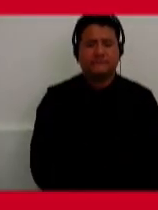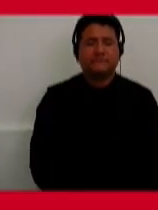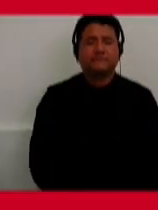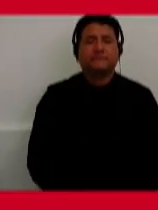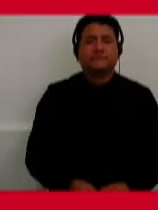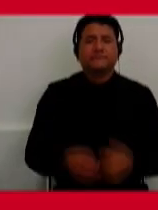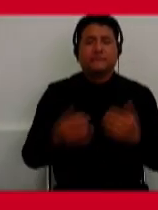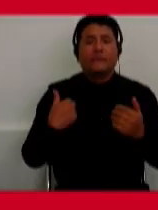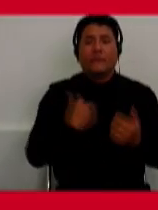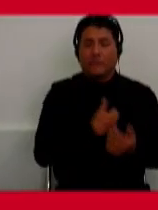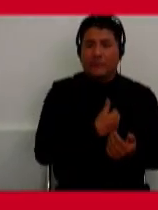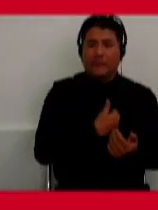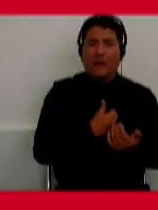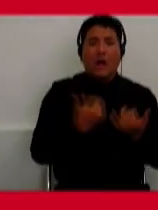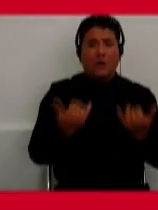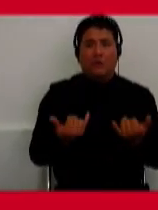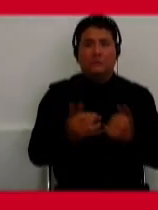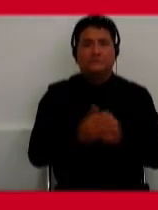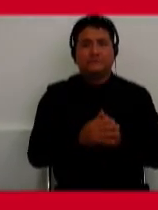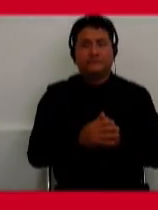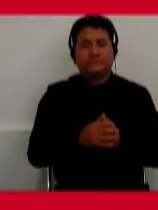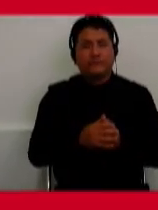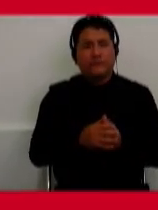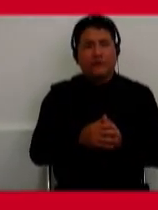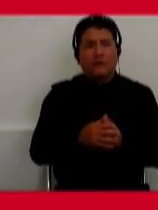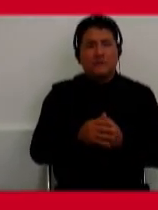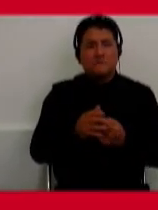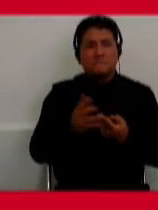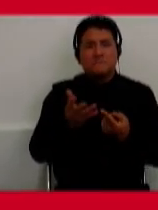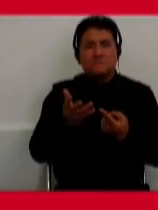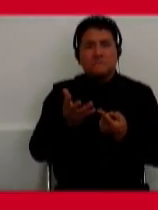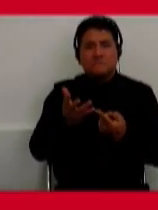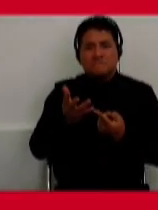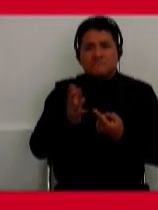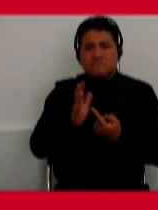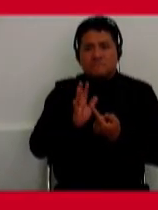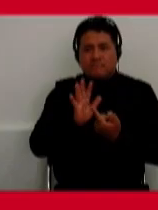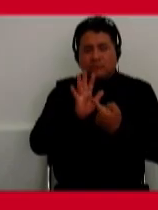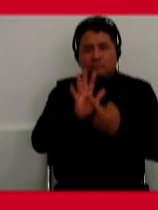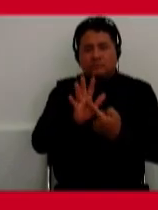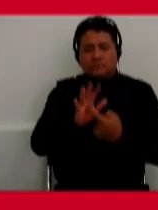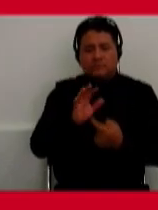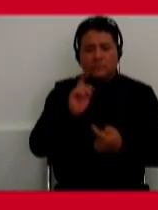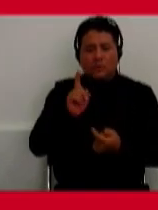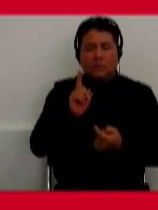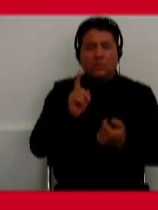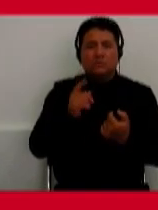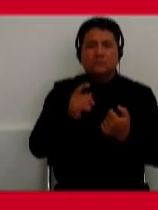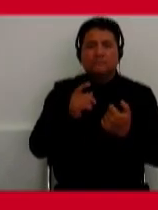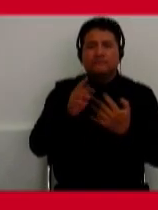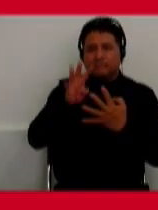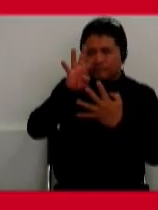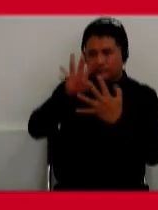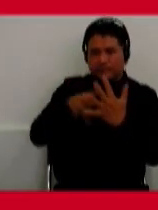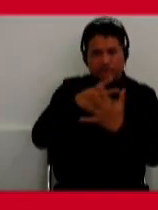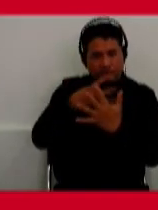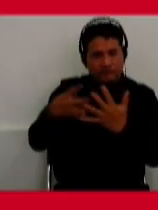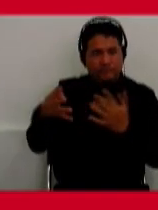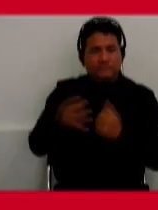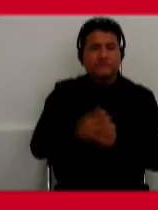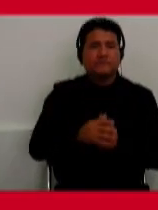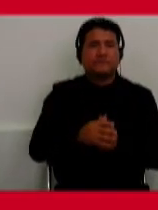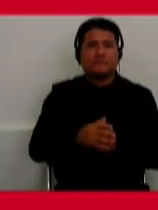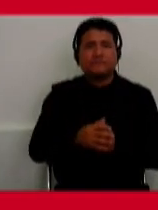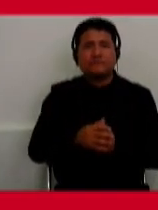nosotros básicamente vamos a apreciar aquí lo que es un esquemático, ¿no? Nosotros hablamos